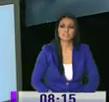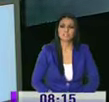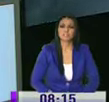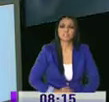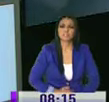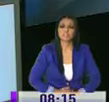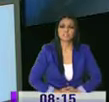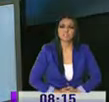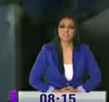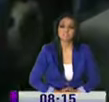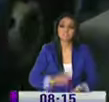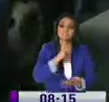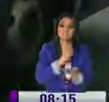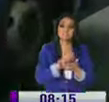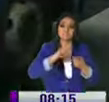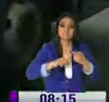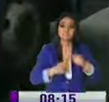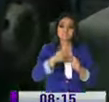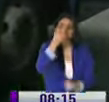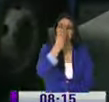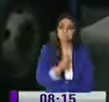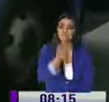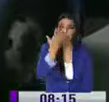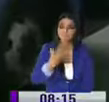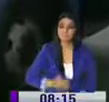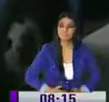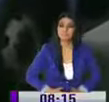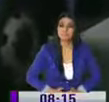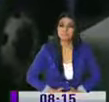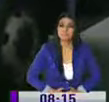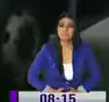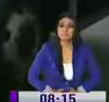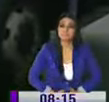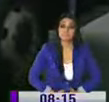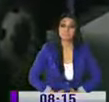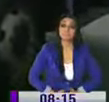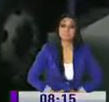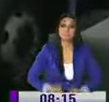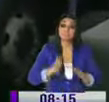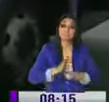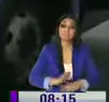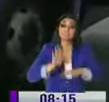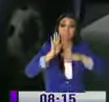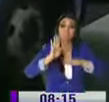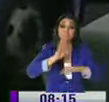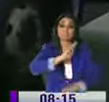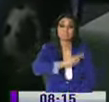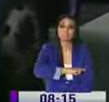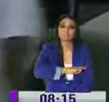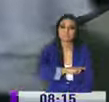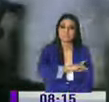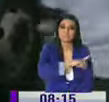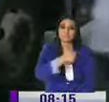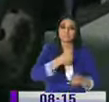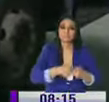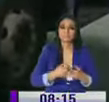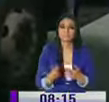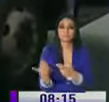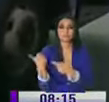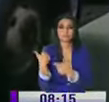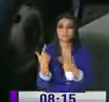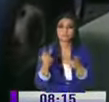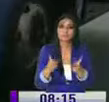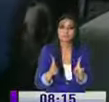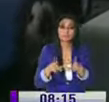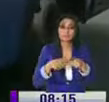así a roberto amigos un excelente día para todos es parte y un compromiso del municipio y también de los transportistas mejorar la